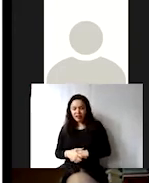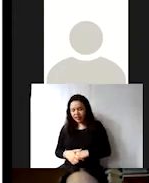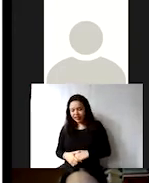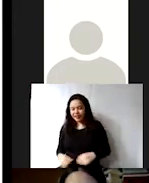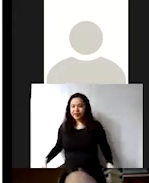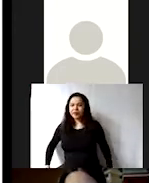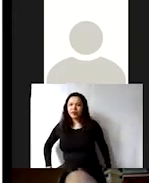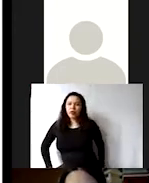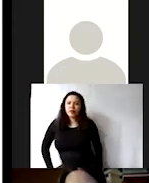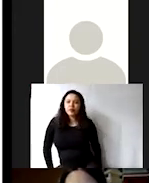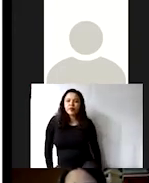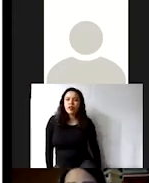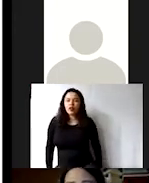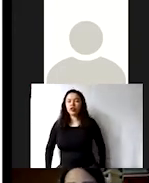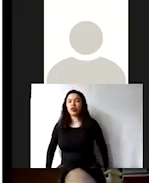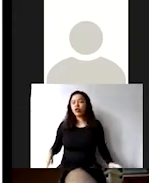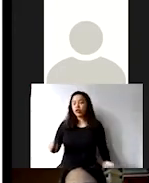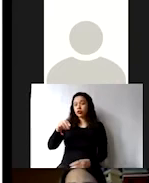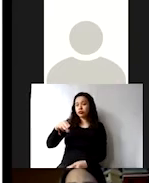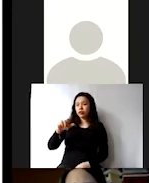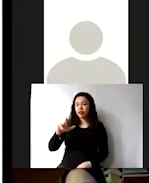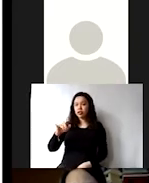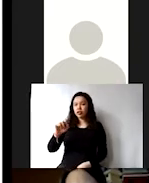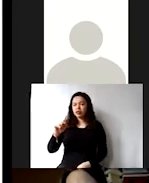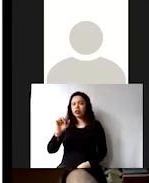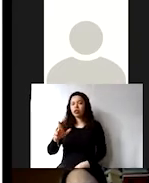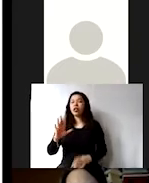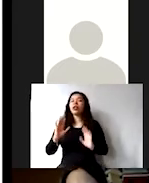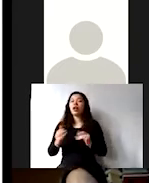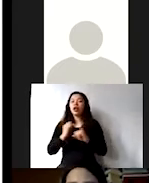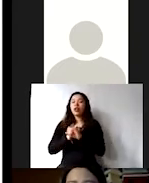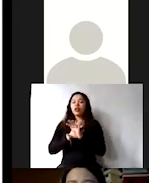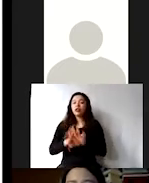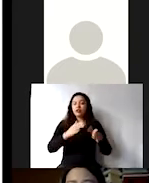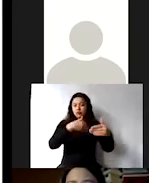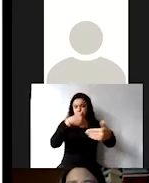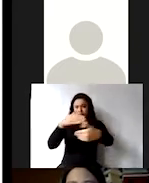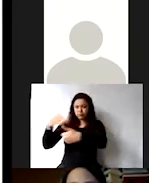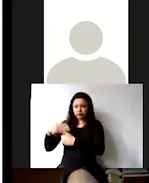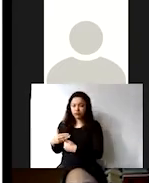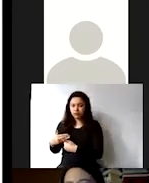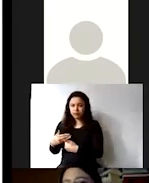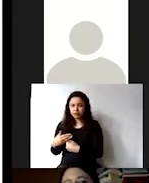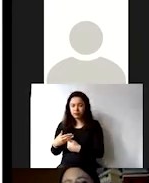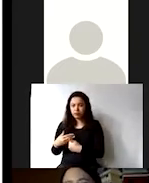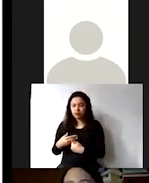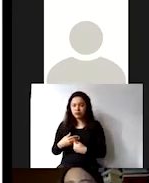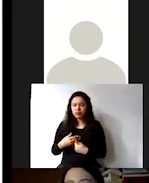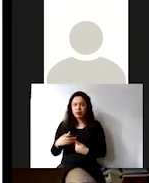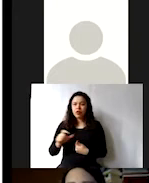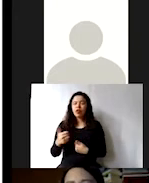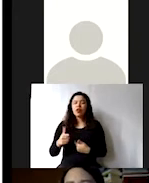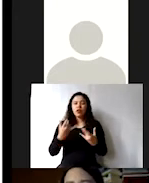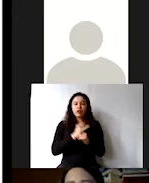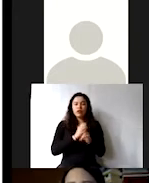O no sé si tú misma, María Esther, digo, una vez que esta información es recolectada, ¿a qué Mira, espacios se dirigen con